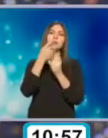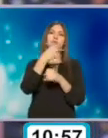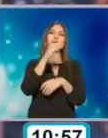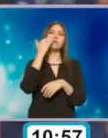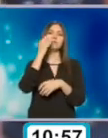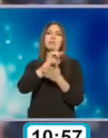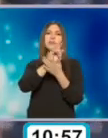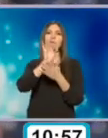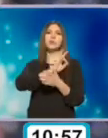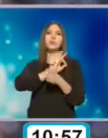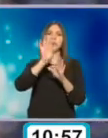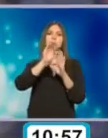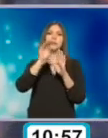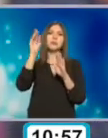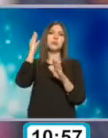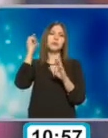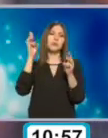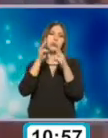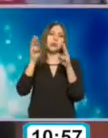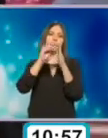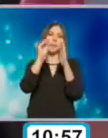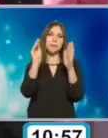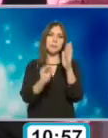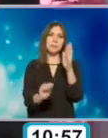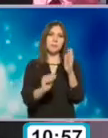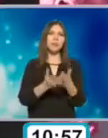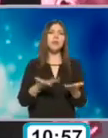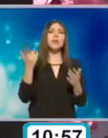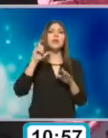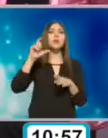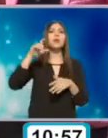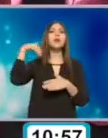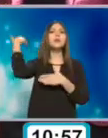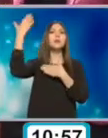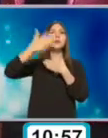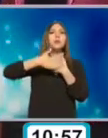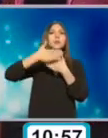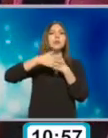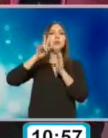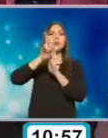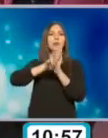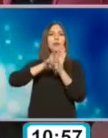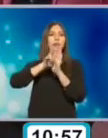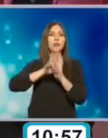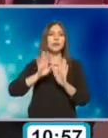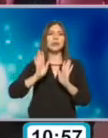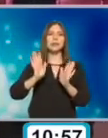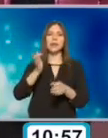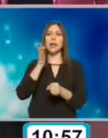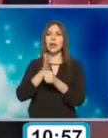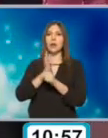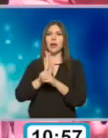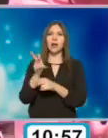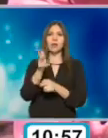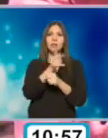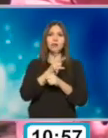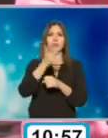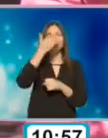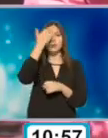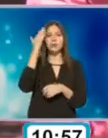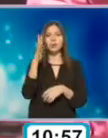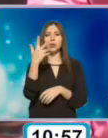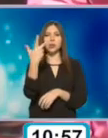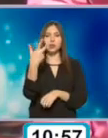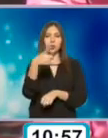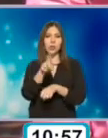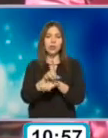también ahí lo pueden obtener. Ujú. Muy bien. Oiga, ¿y cuándo el videoclip de la Ya, Ruana? ya lo estamos queremos en eso, ver. ya yo creo que unos 8